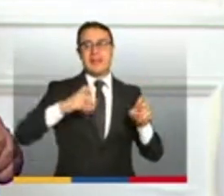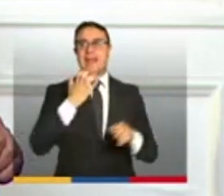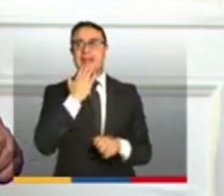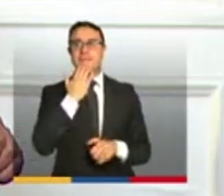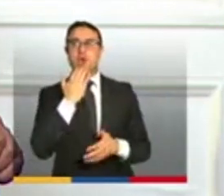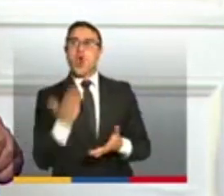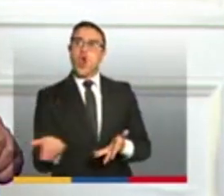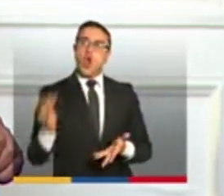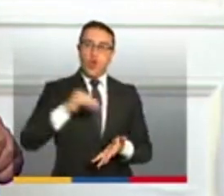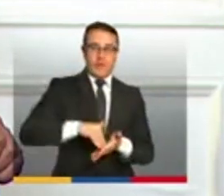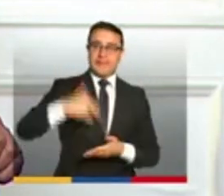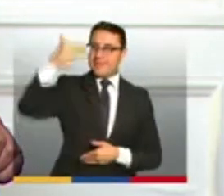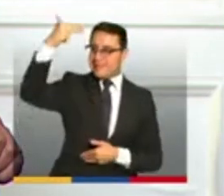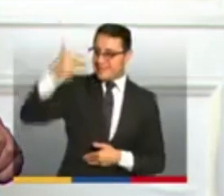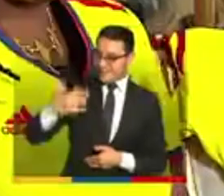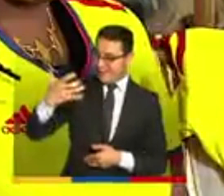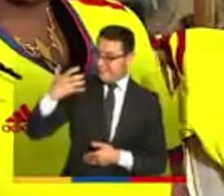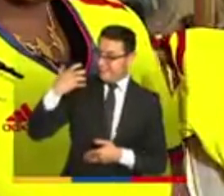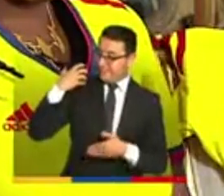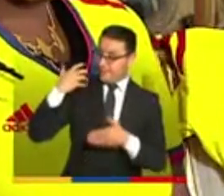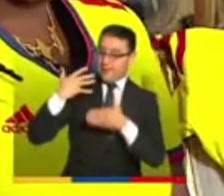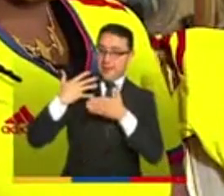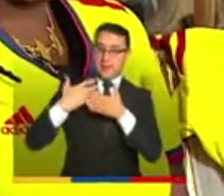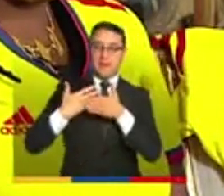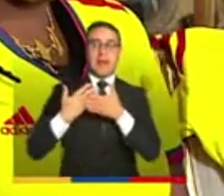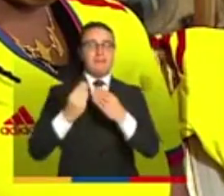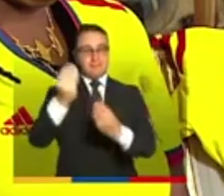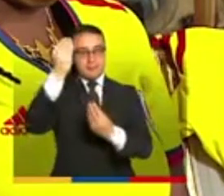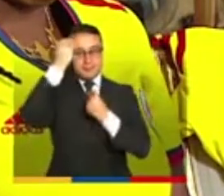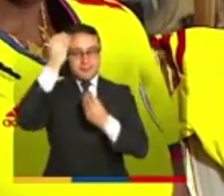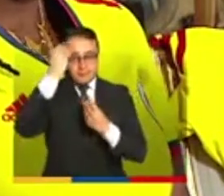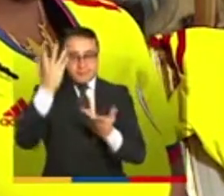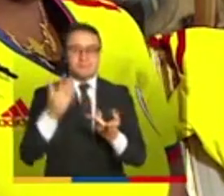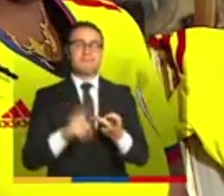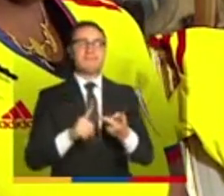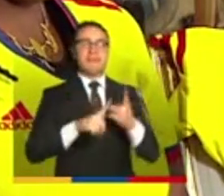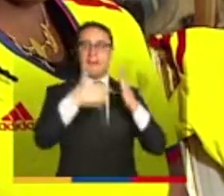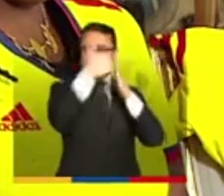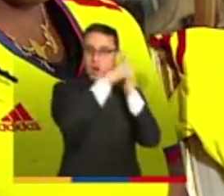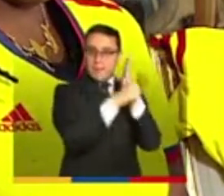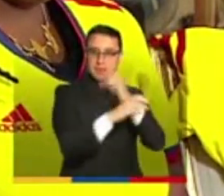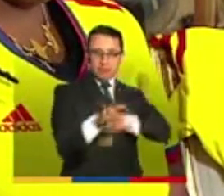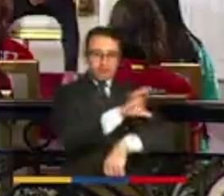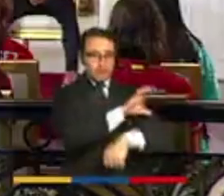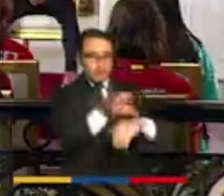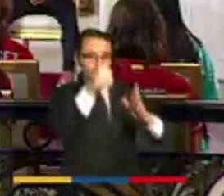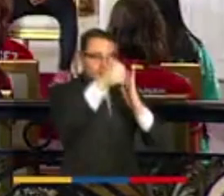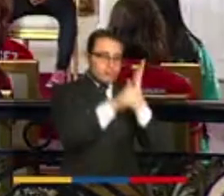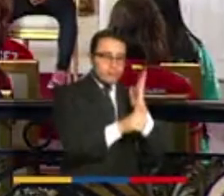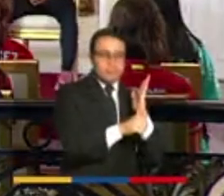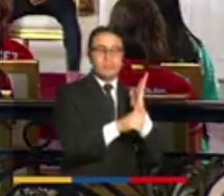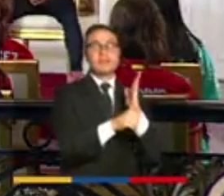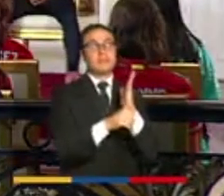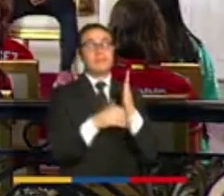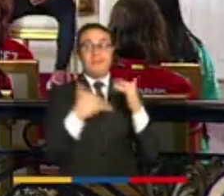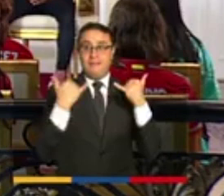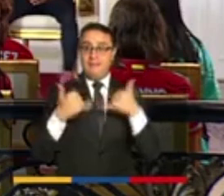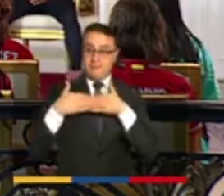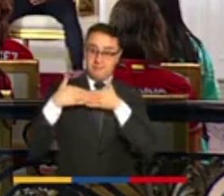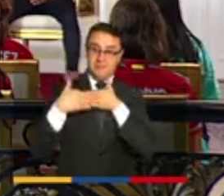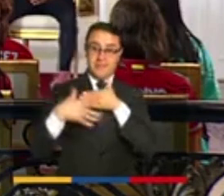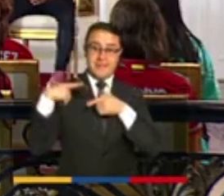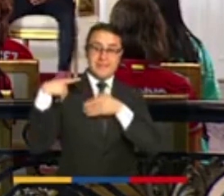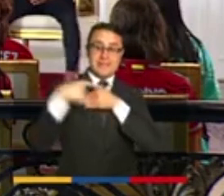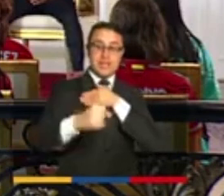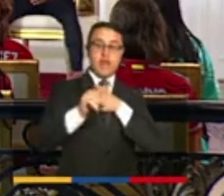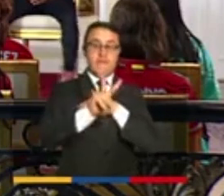aprender la historia de Colombia, cómo programar en este siglo XXI. La